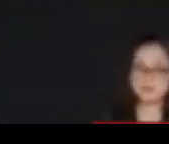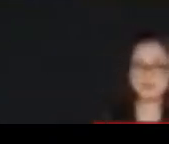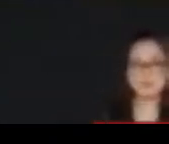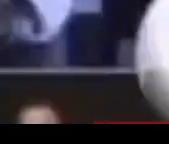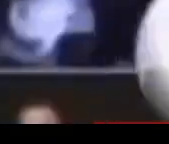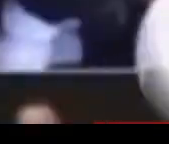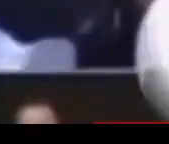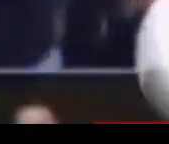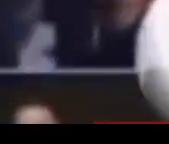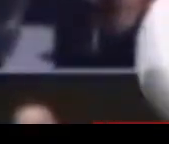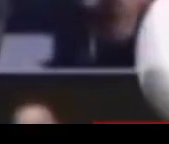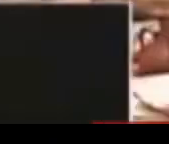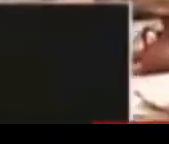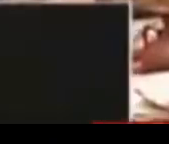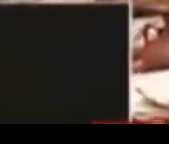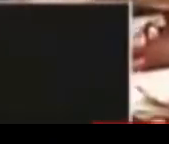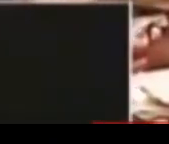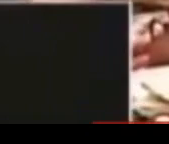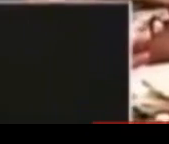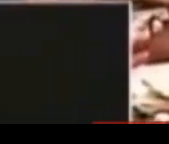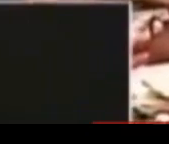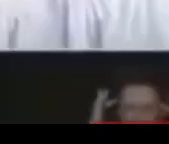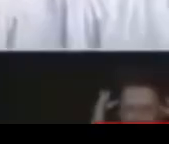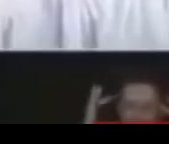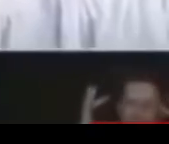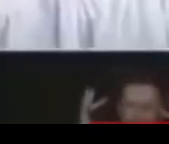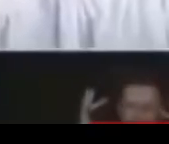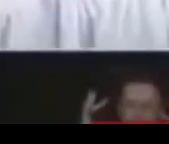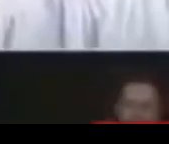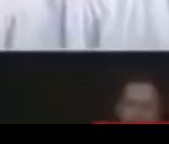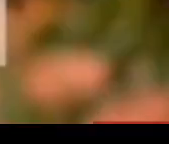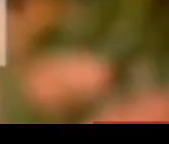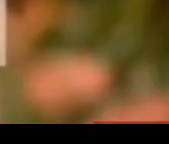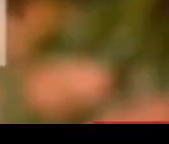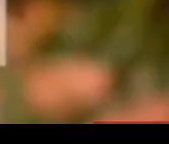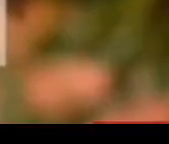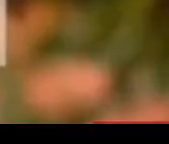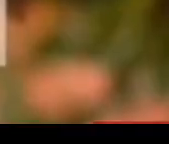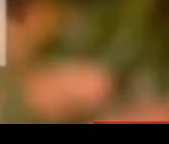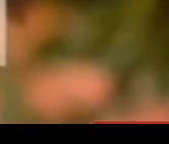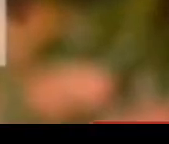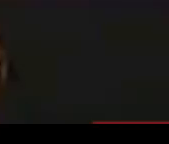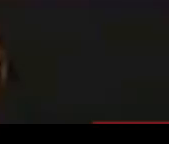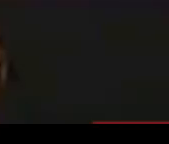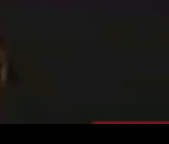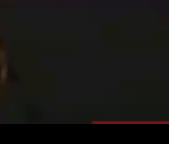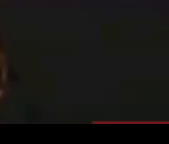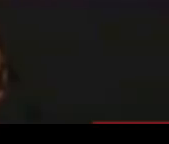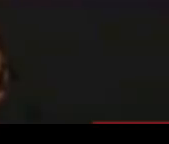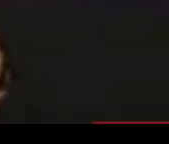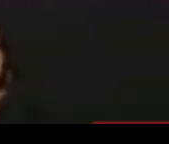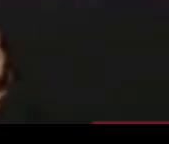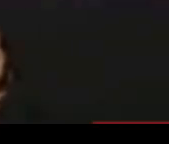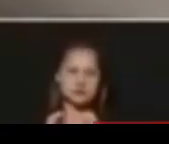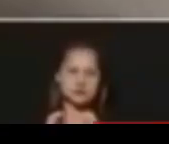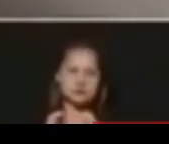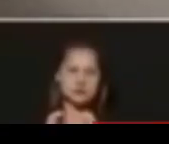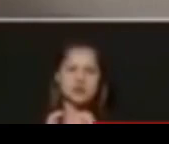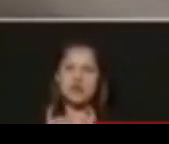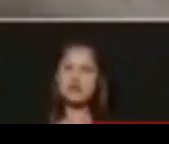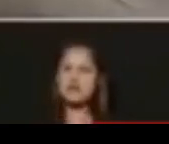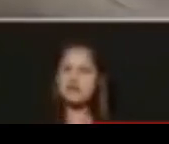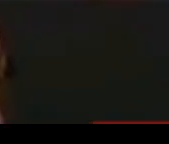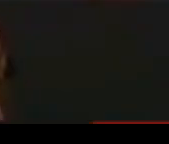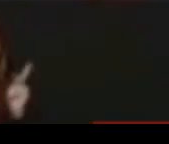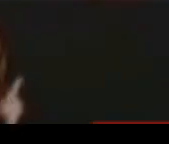pie, la verdad, ahorita no puedo ni hacer recibos. No puedo ni hacer recibos. Y